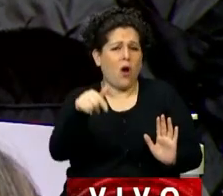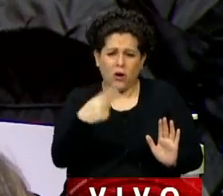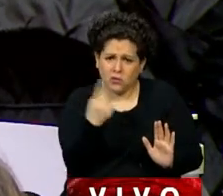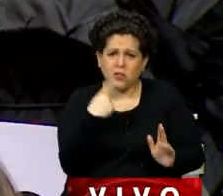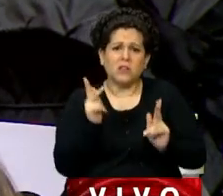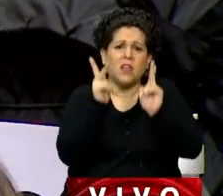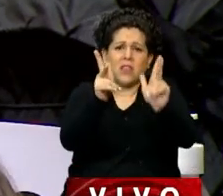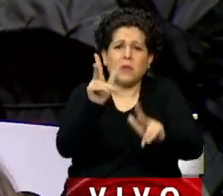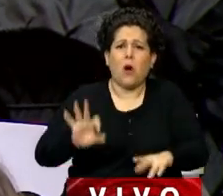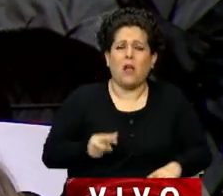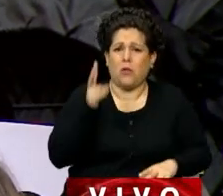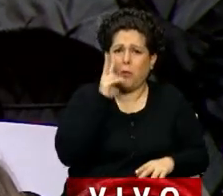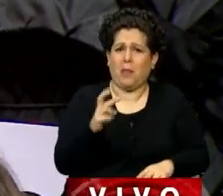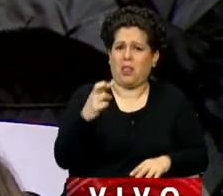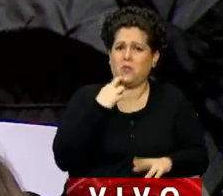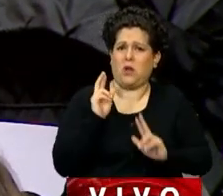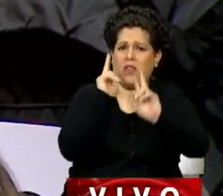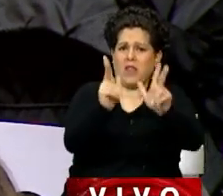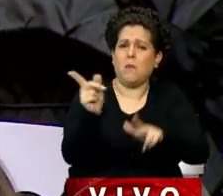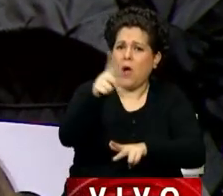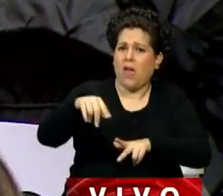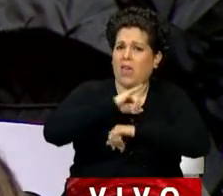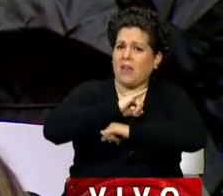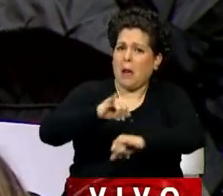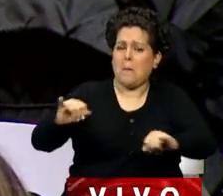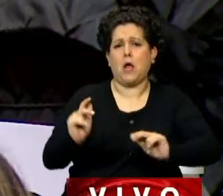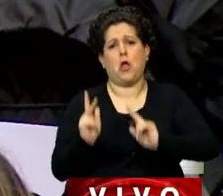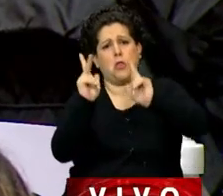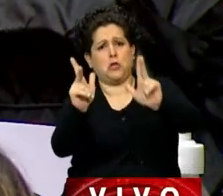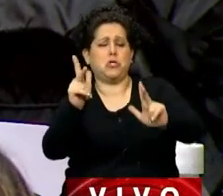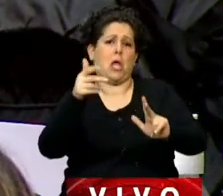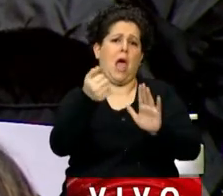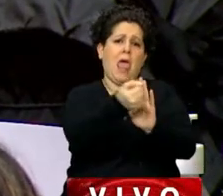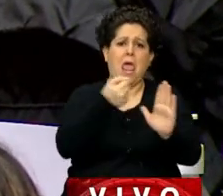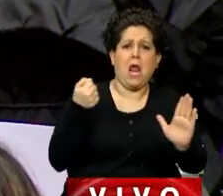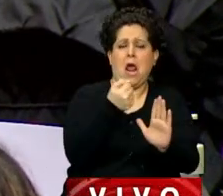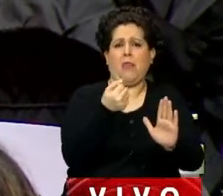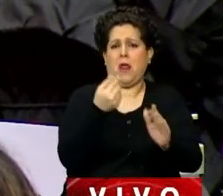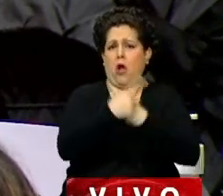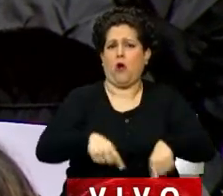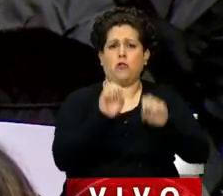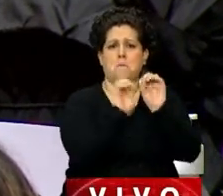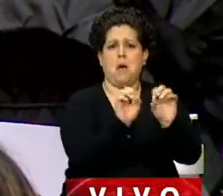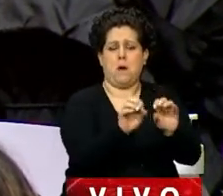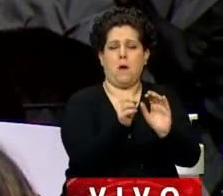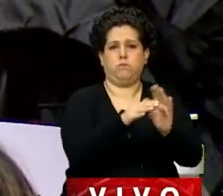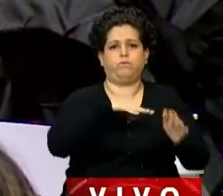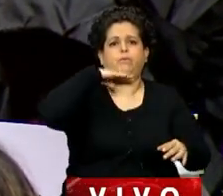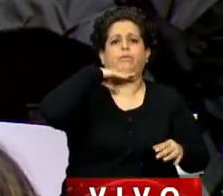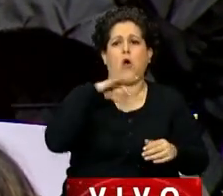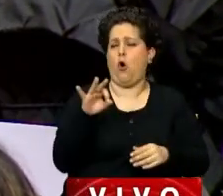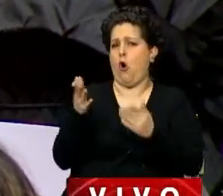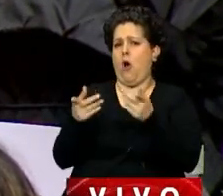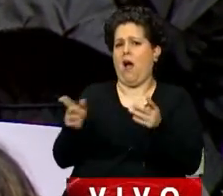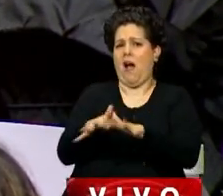desde 2019, cuando hacían campaña electoral diciendo que iban a llenar la heladera y que iba a volver el asado. No,